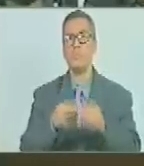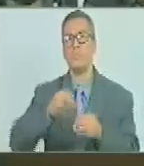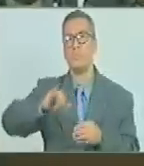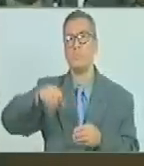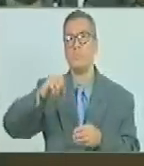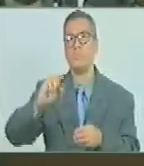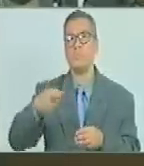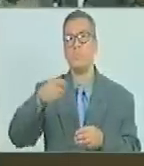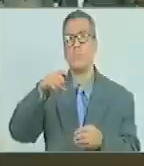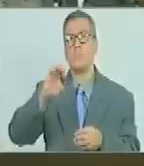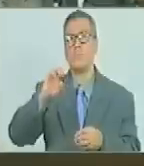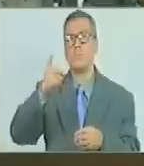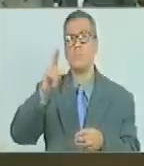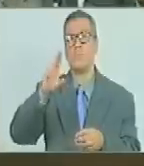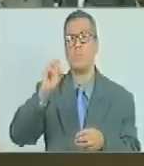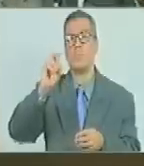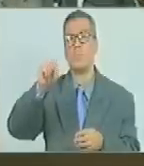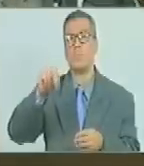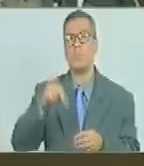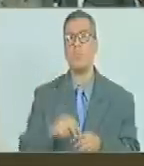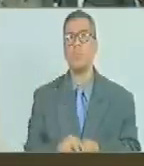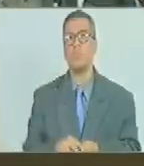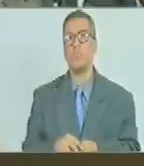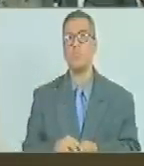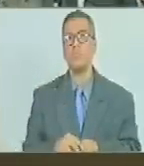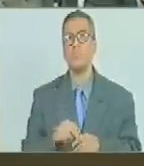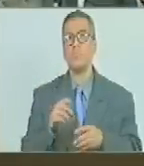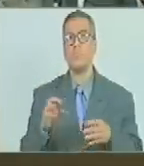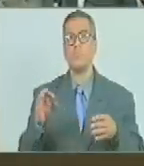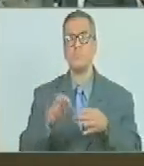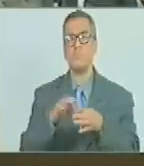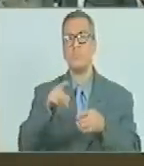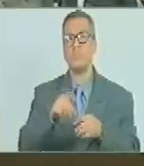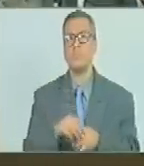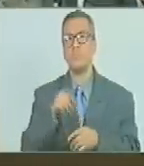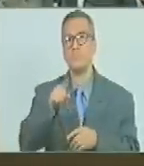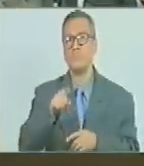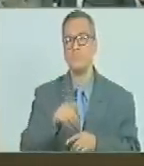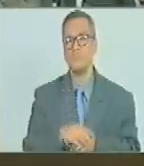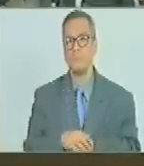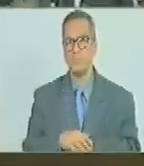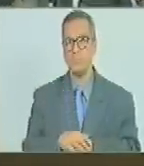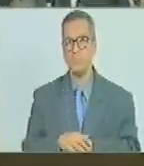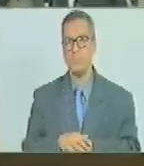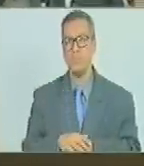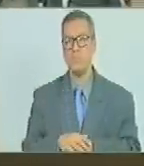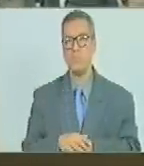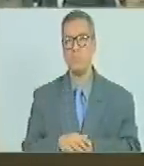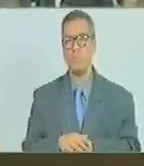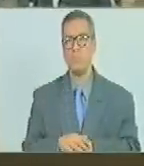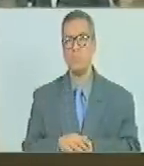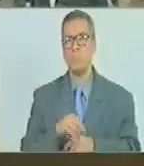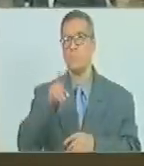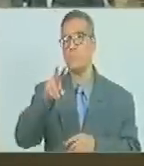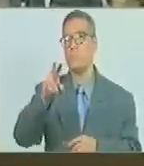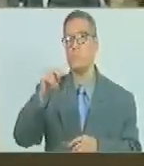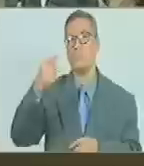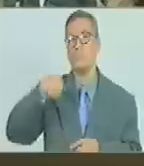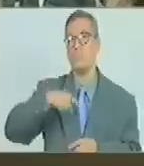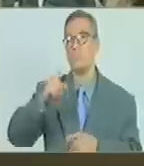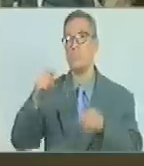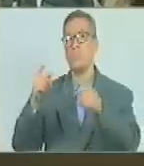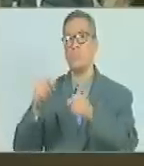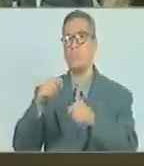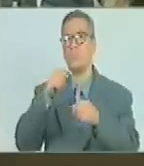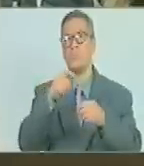Gedeón con Silvercop de Goudreau. Ahí está. Como no tienen dinero, nos